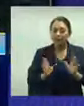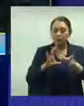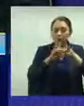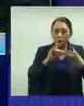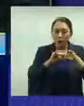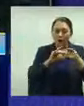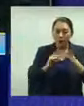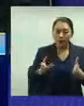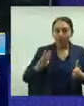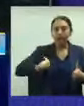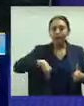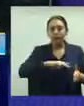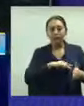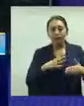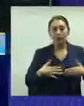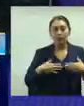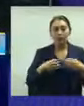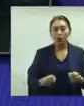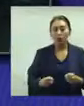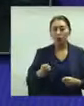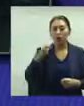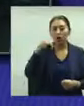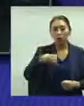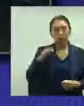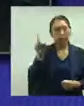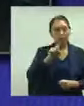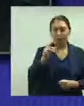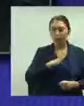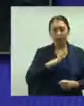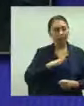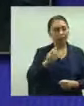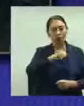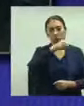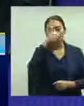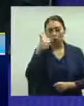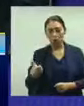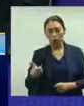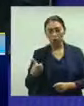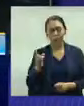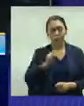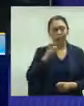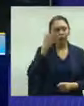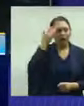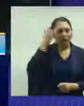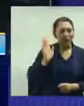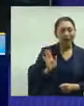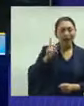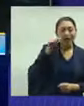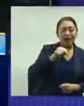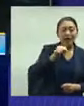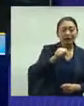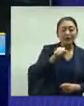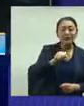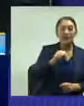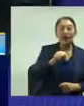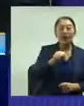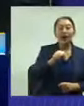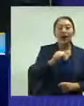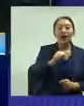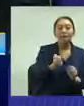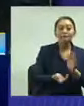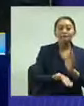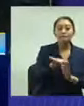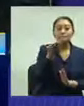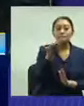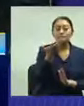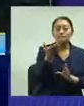ampliar, el Ministerio de Salud no tiene ningún otro. Ahora no sé cómo esta ampliación no va solo dirigida al Ministerio de Salud, sino que